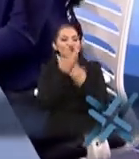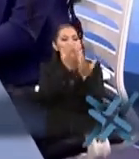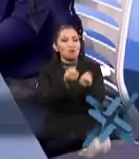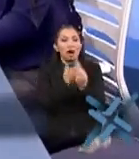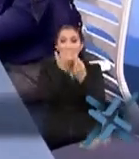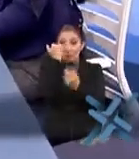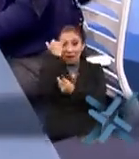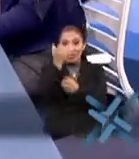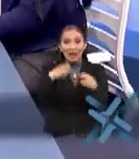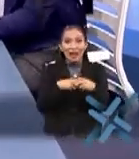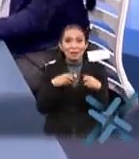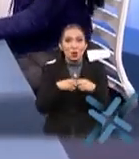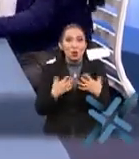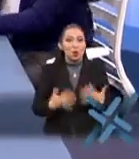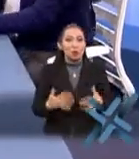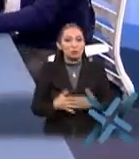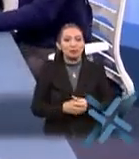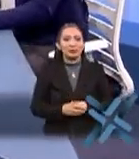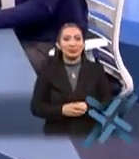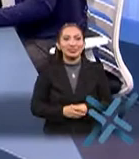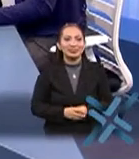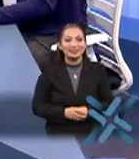si no estuvieras nerviosa, qué barbaridad. Imagínese.